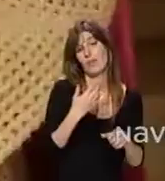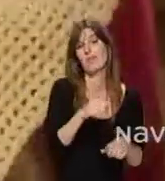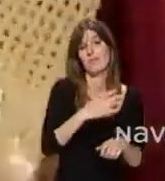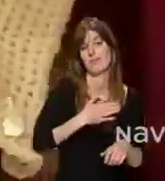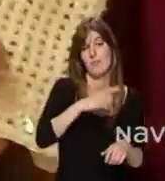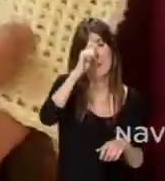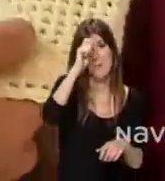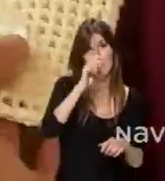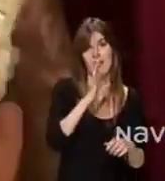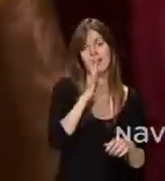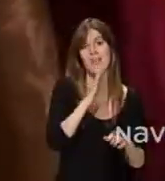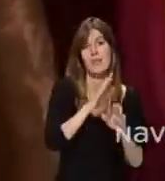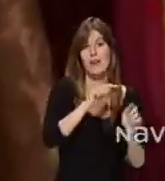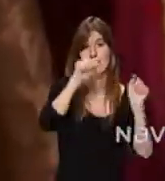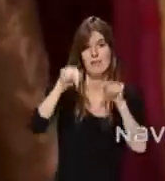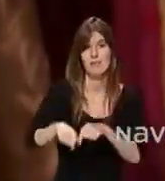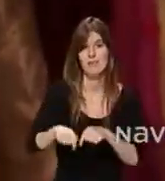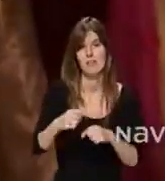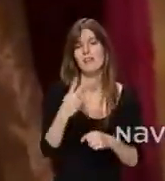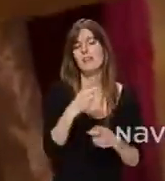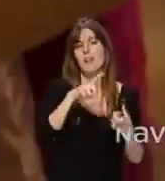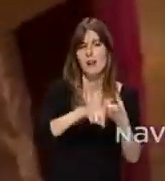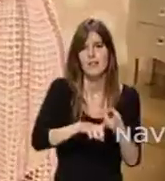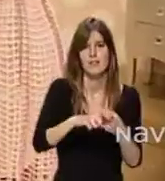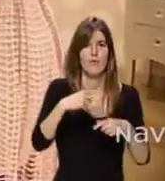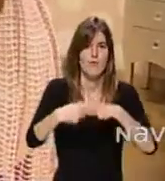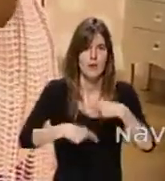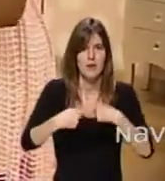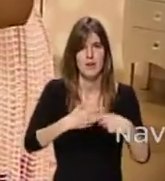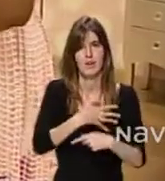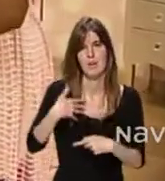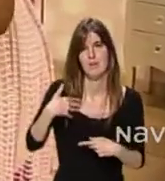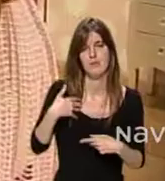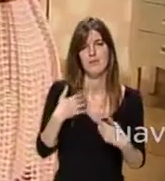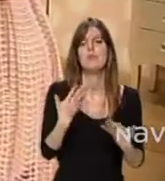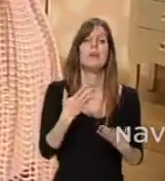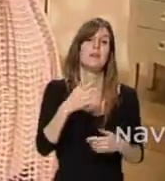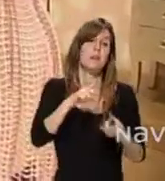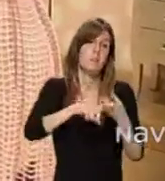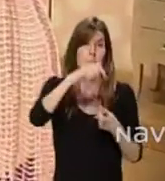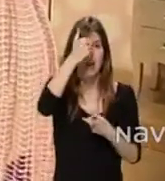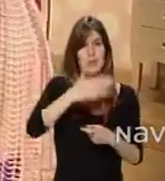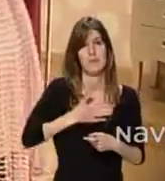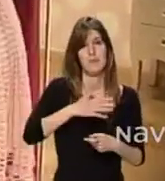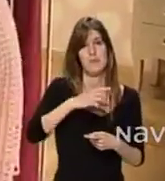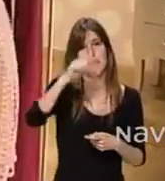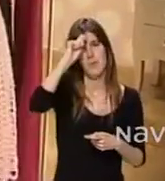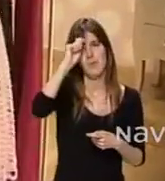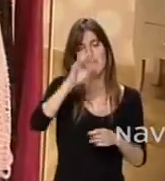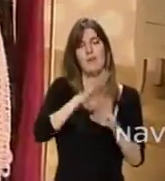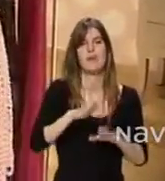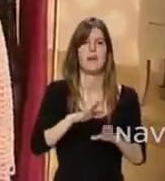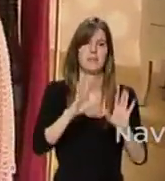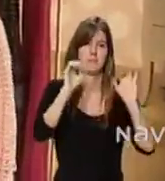actualmente, mi marido, resolvimos que queríamos casar, formar una familia y como él es de Pamplona, resolvimos quedar en Pamplona.